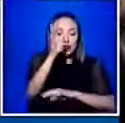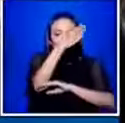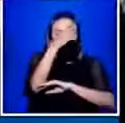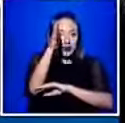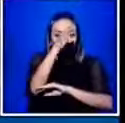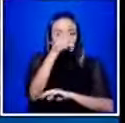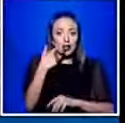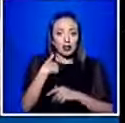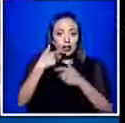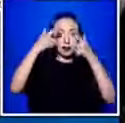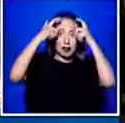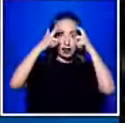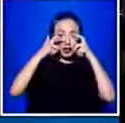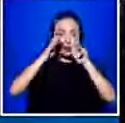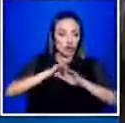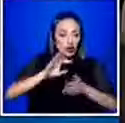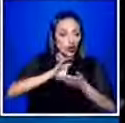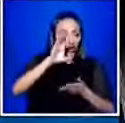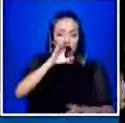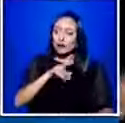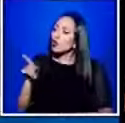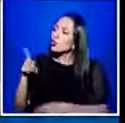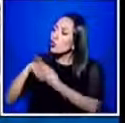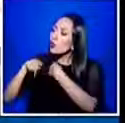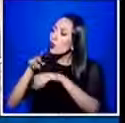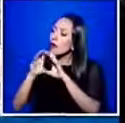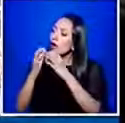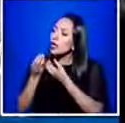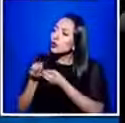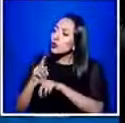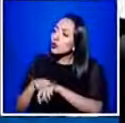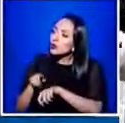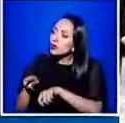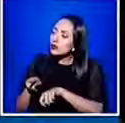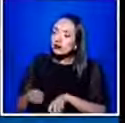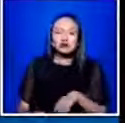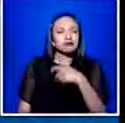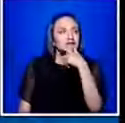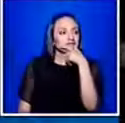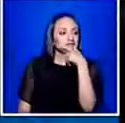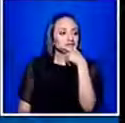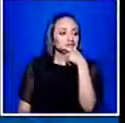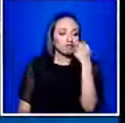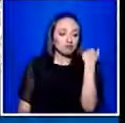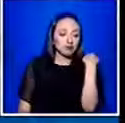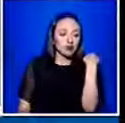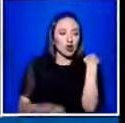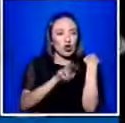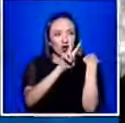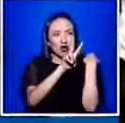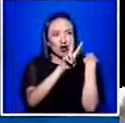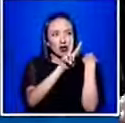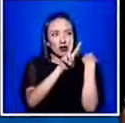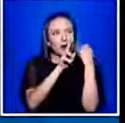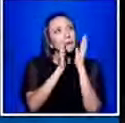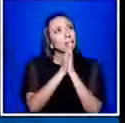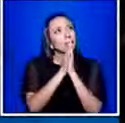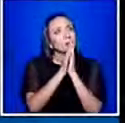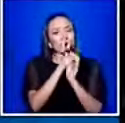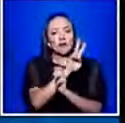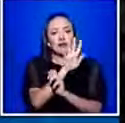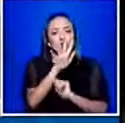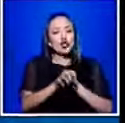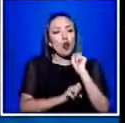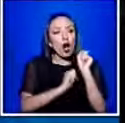y poder culminar nuestros estudios. ¿Después de cuánto tiempo usted retoma los estudios? Prácticamente después de 20, casi como